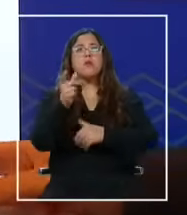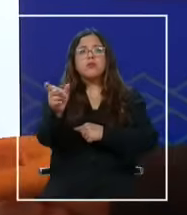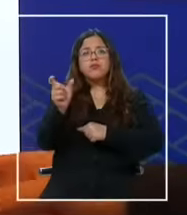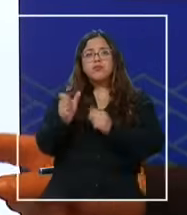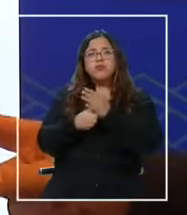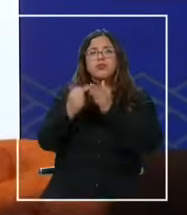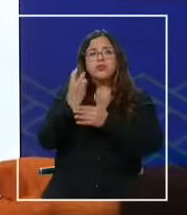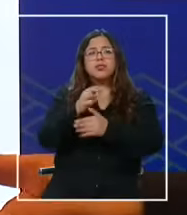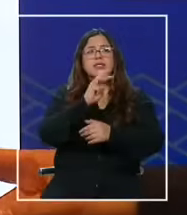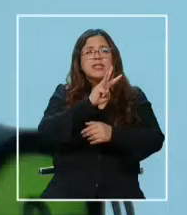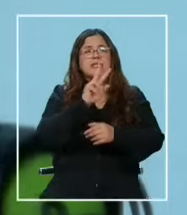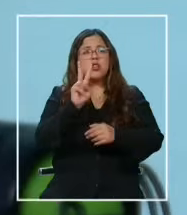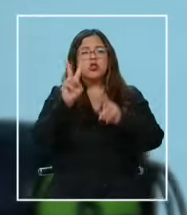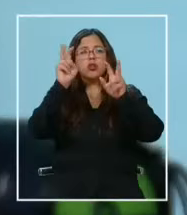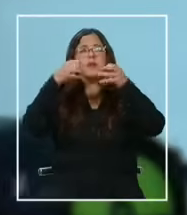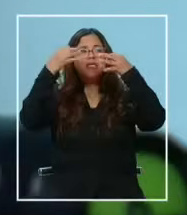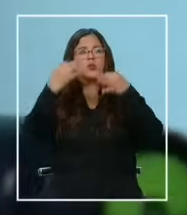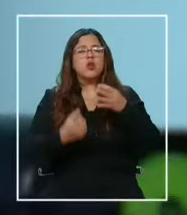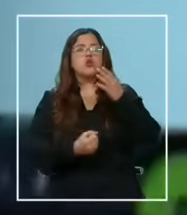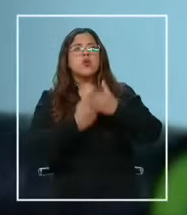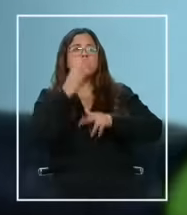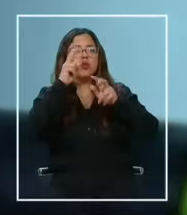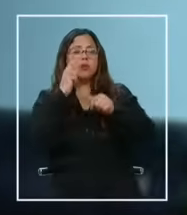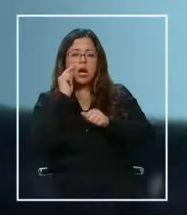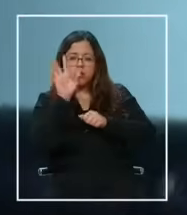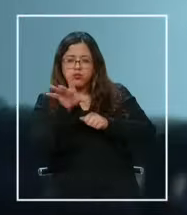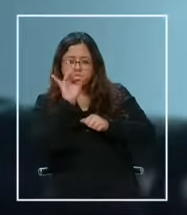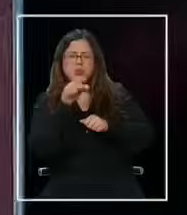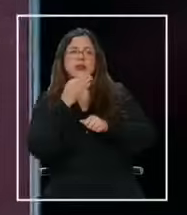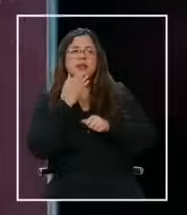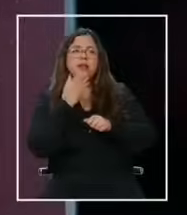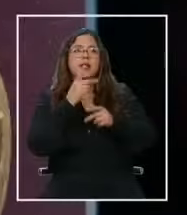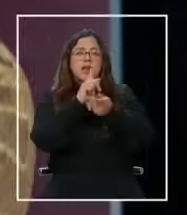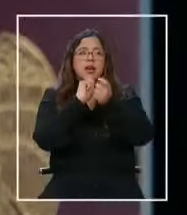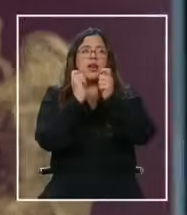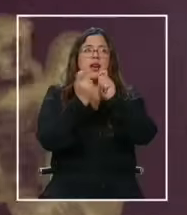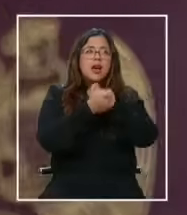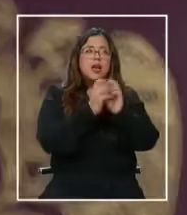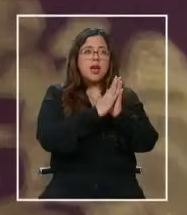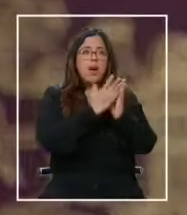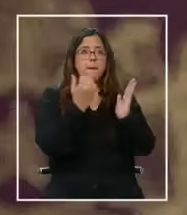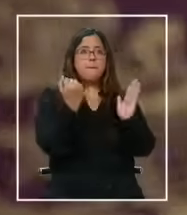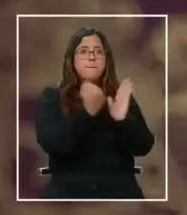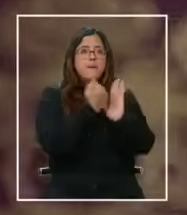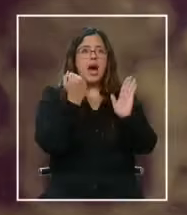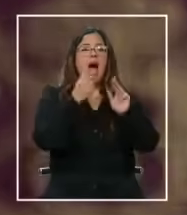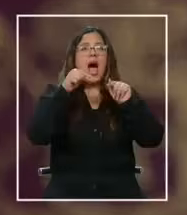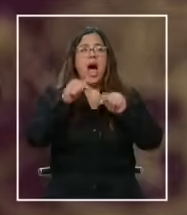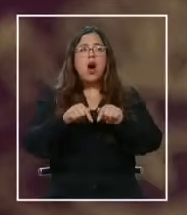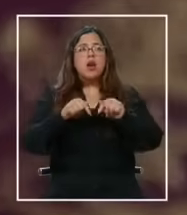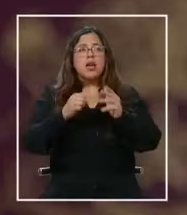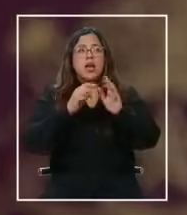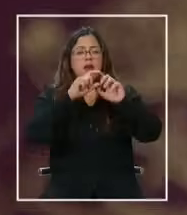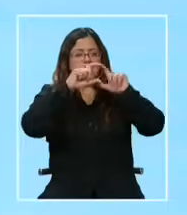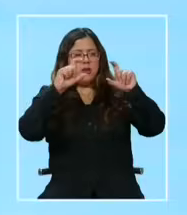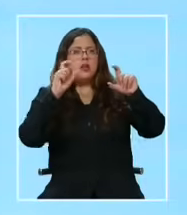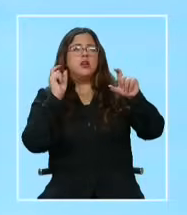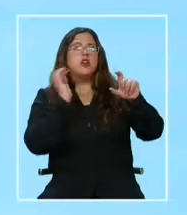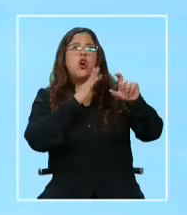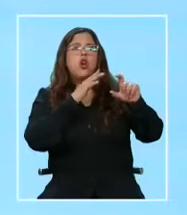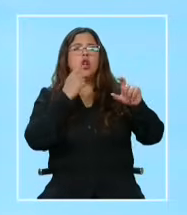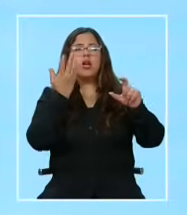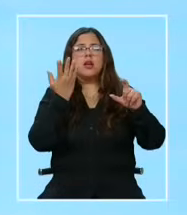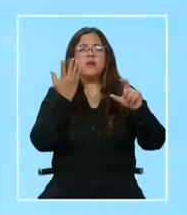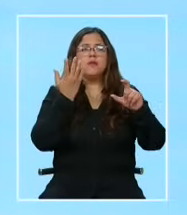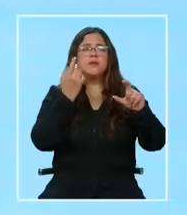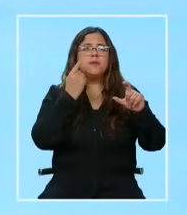32 medidas de seguridad nuevo sistema de identificación que también transforma el actual pasaporte ahora con portada azul y con guiños a